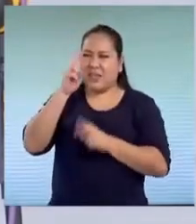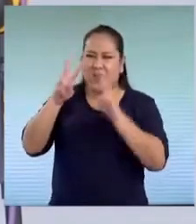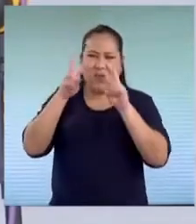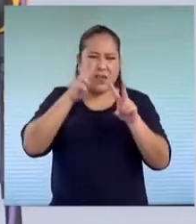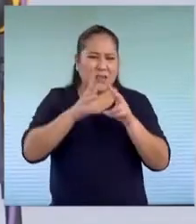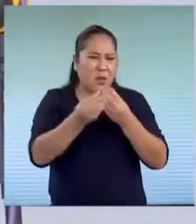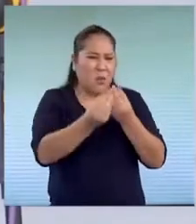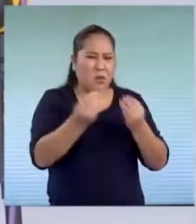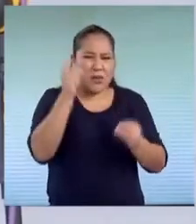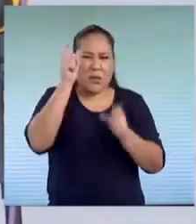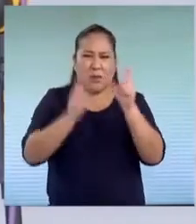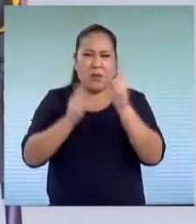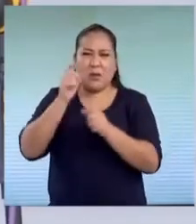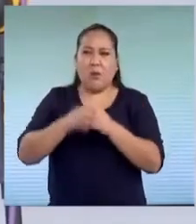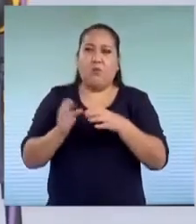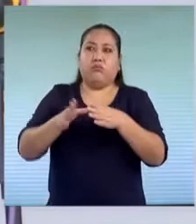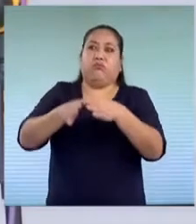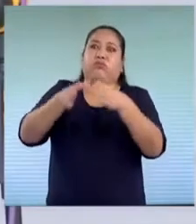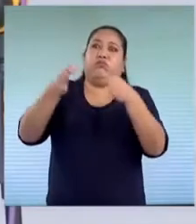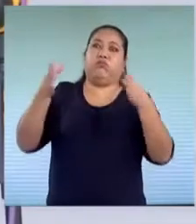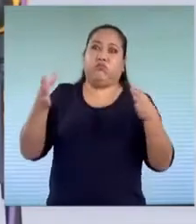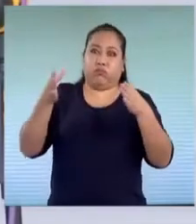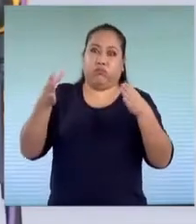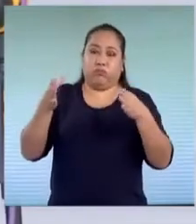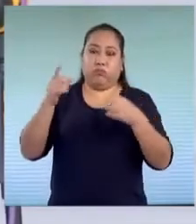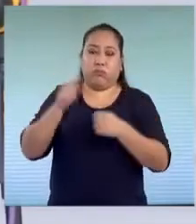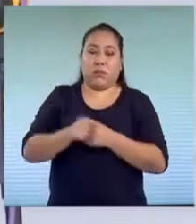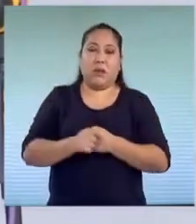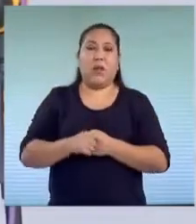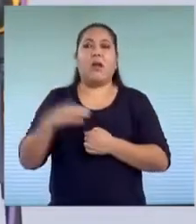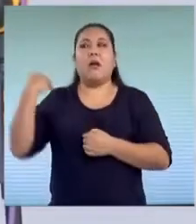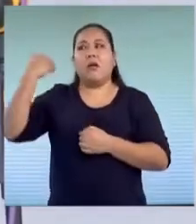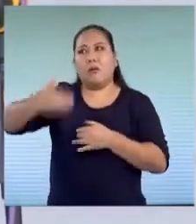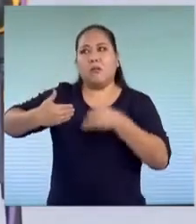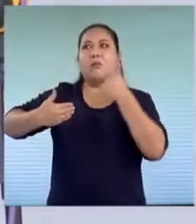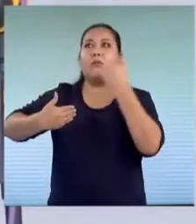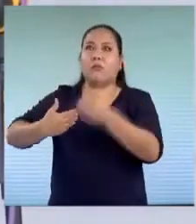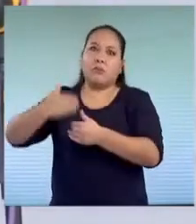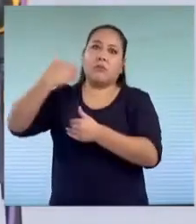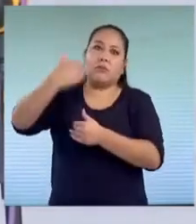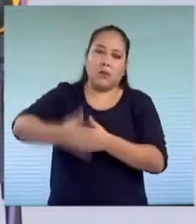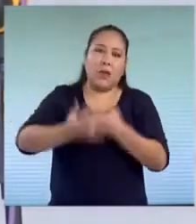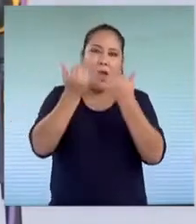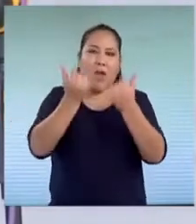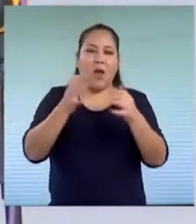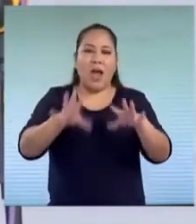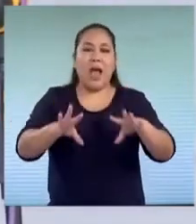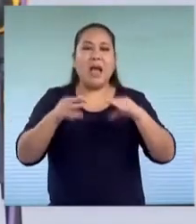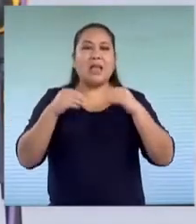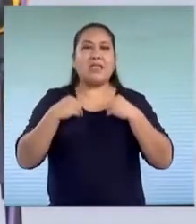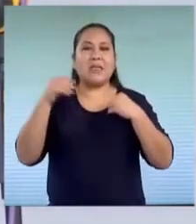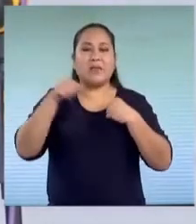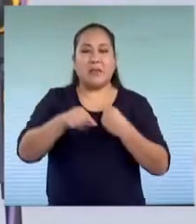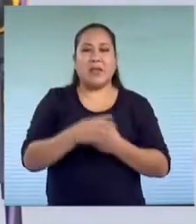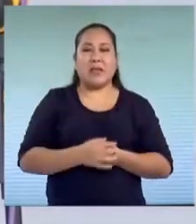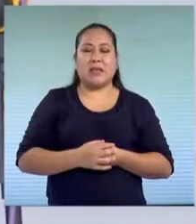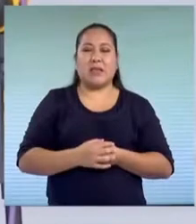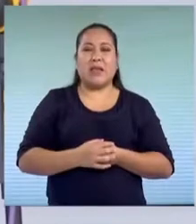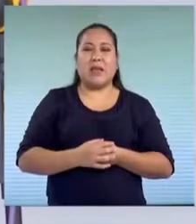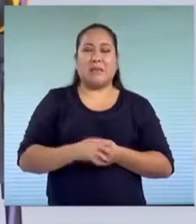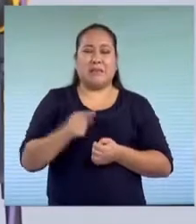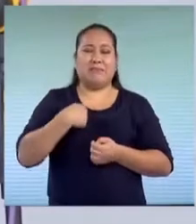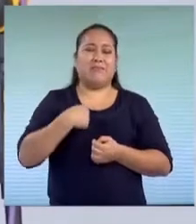muchas mayorías y al final gobiernos tras gobiernos y que hoy en día asumen el papel de